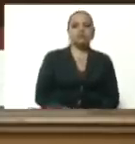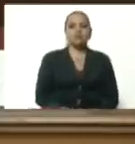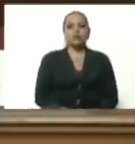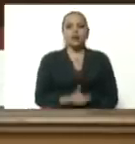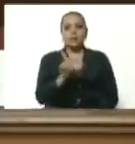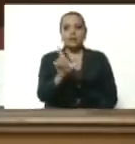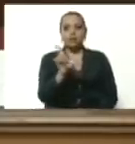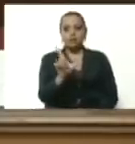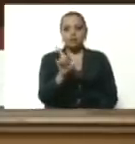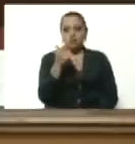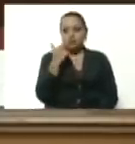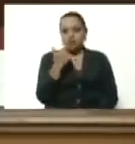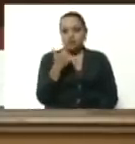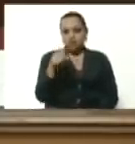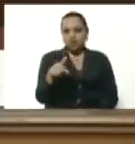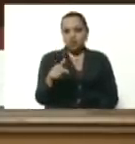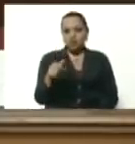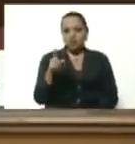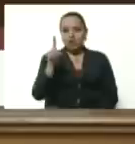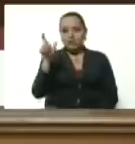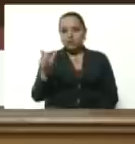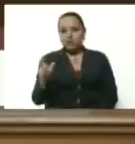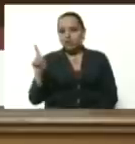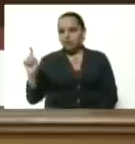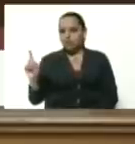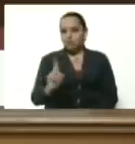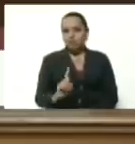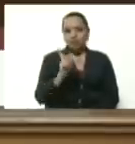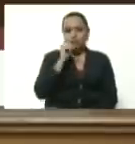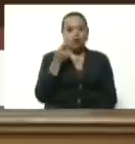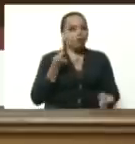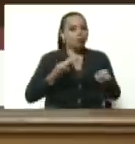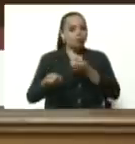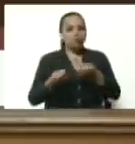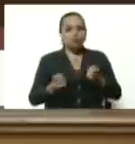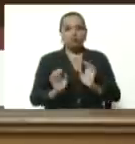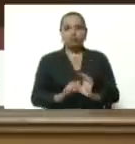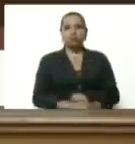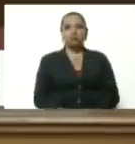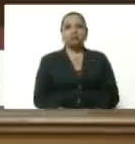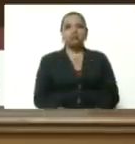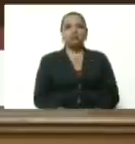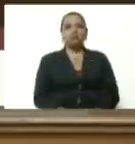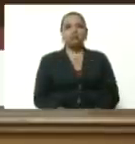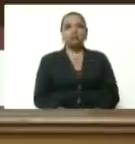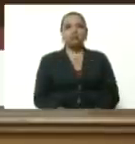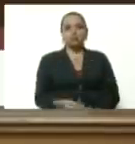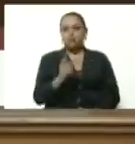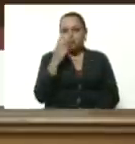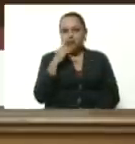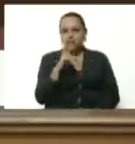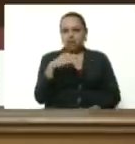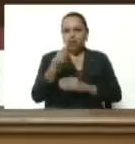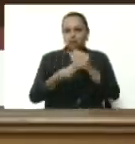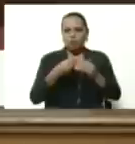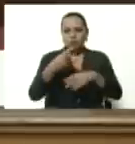una persona que no pasó por los controles. Yo, uno ve, mire, ¿ustedes no han visto cómo es ese protocolo cuando en una cuadra hay una